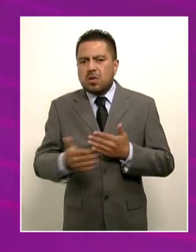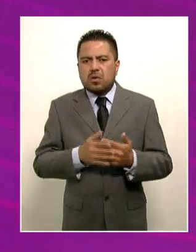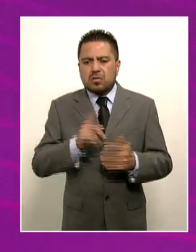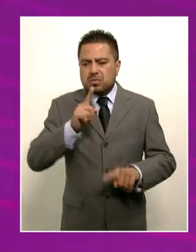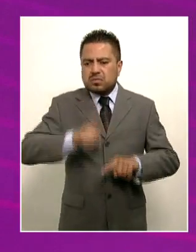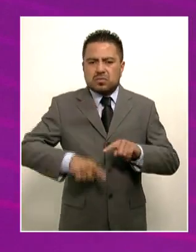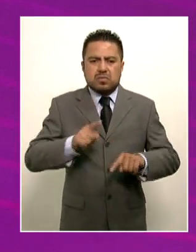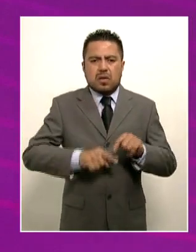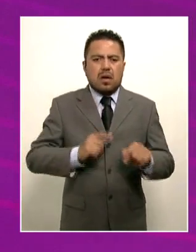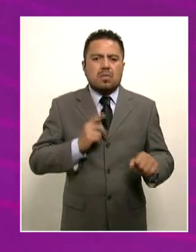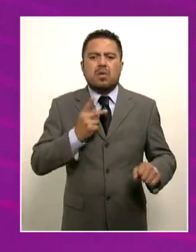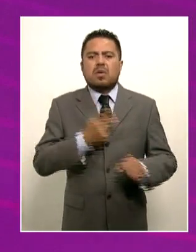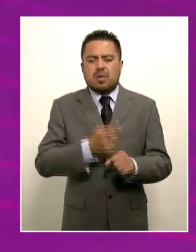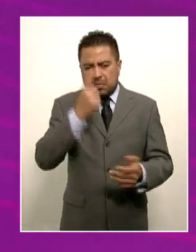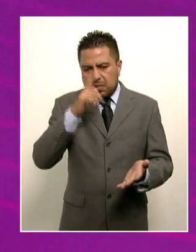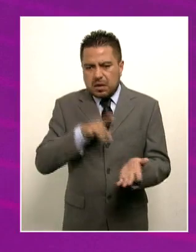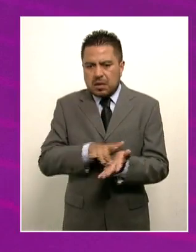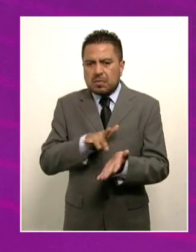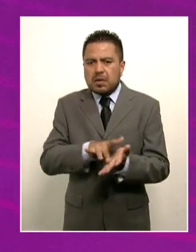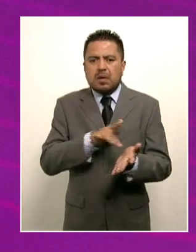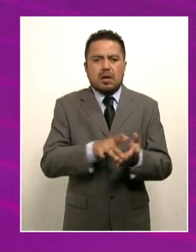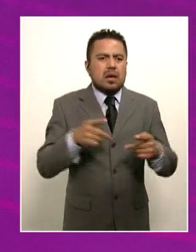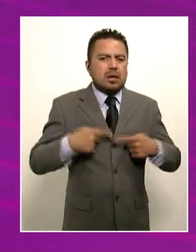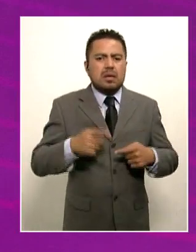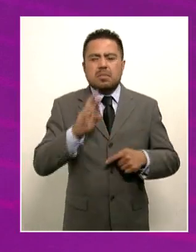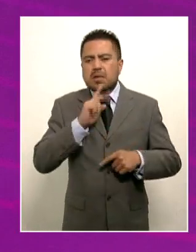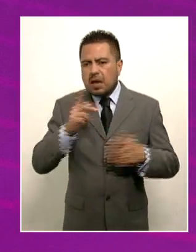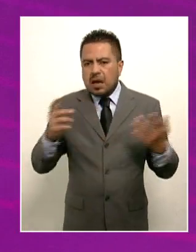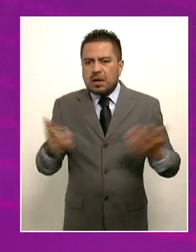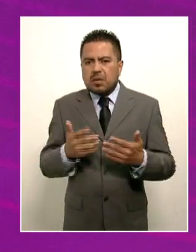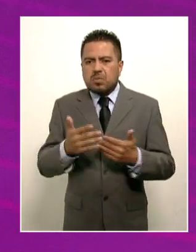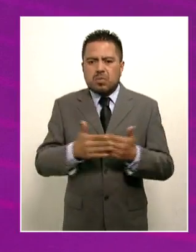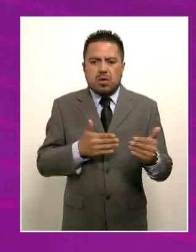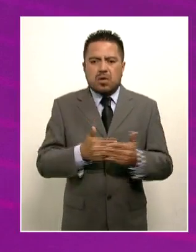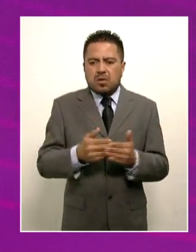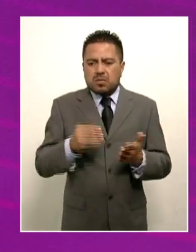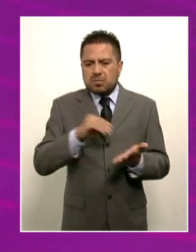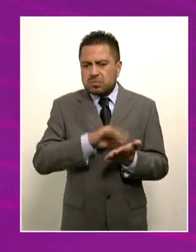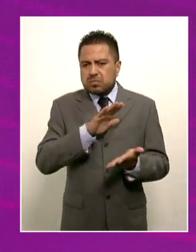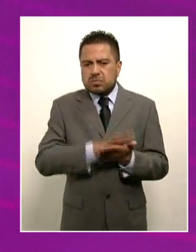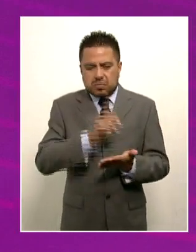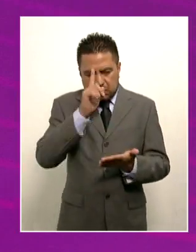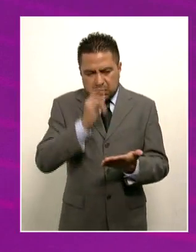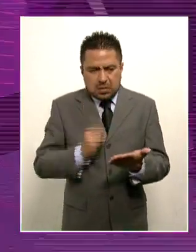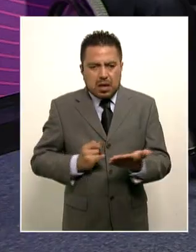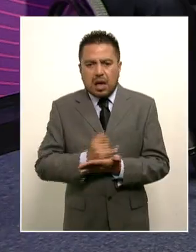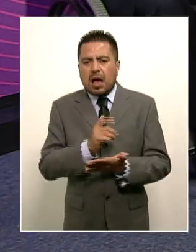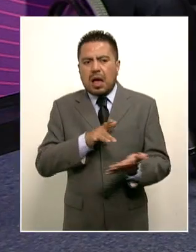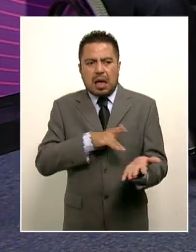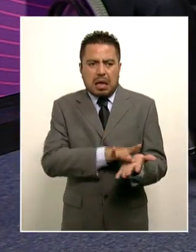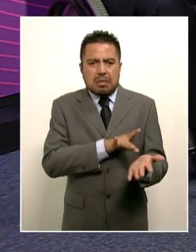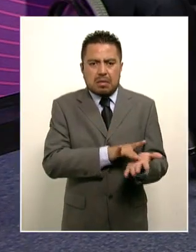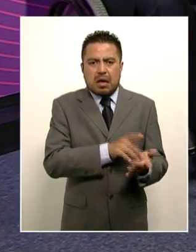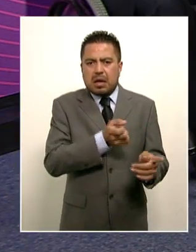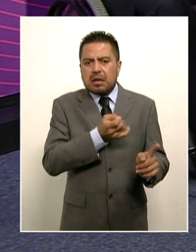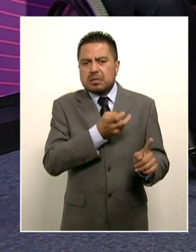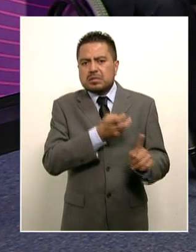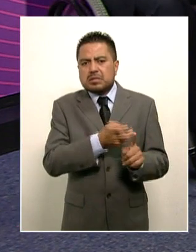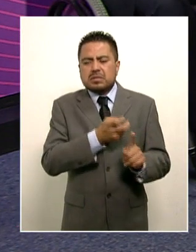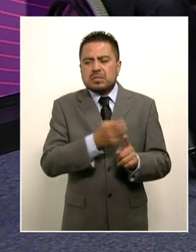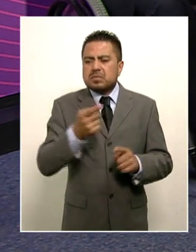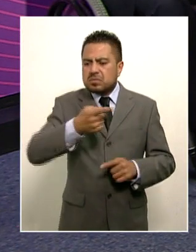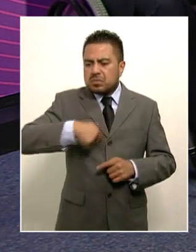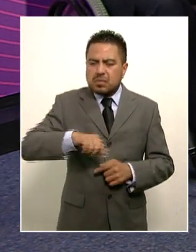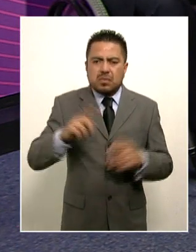sustitución de la voluntad para apoyar a las personas, mejor hagamos un modelo de toma de decisión apoyada, que de hecho, pues es algo que nosotros